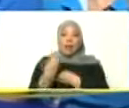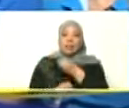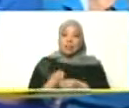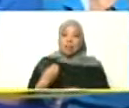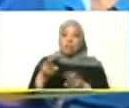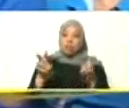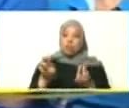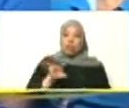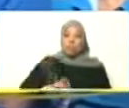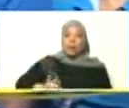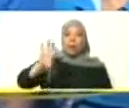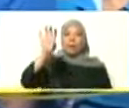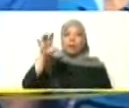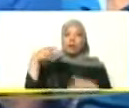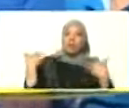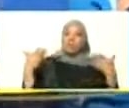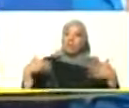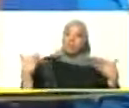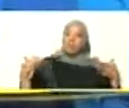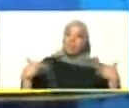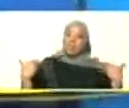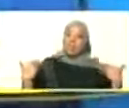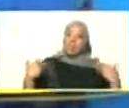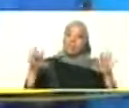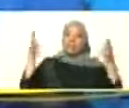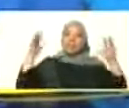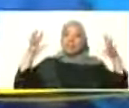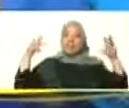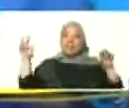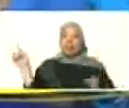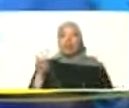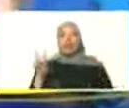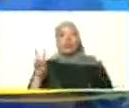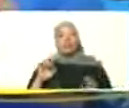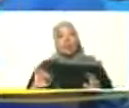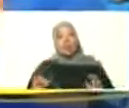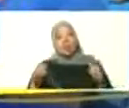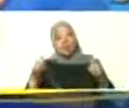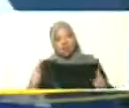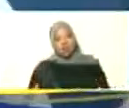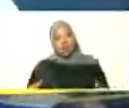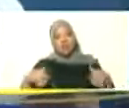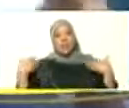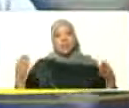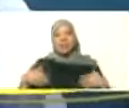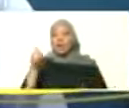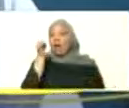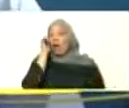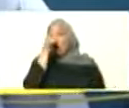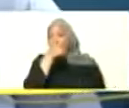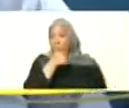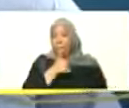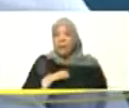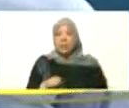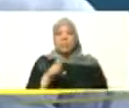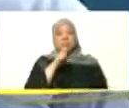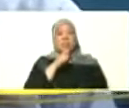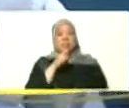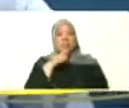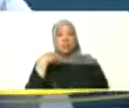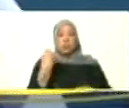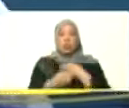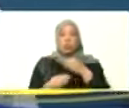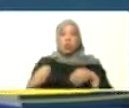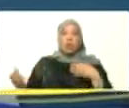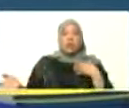la comunidad lo que hay es felicidad. Felicidad por esa Venezuela que renace, por esa Venezuela que soportó las más duras tormentas que generaron